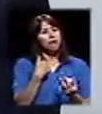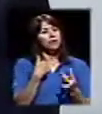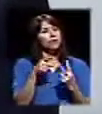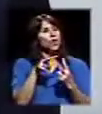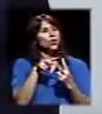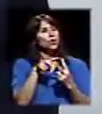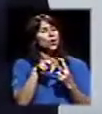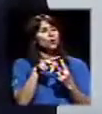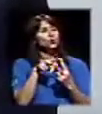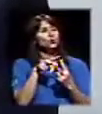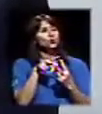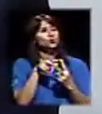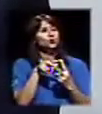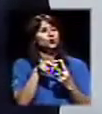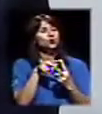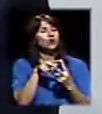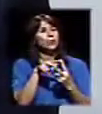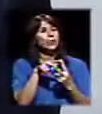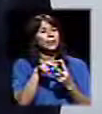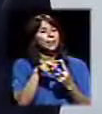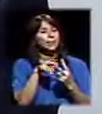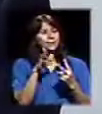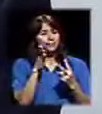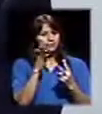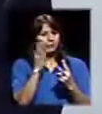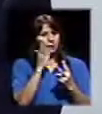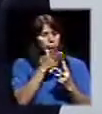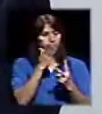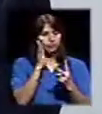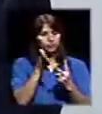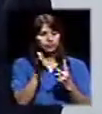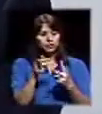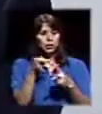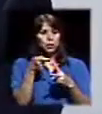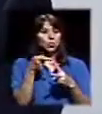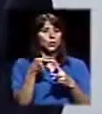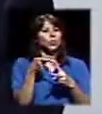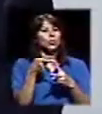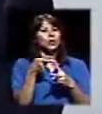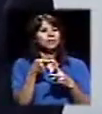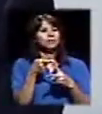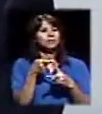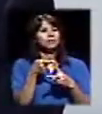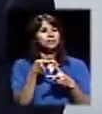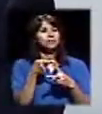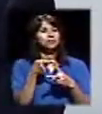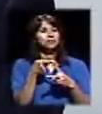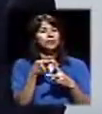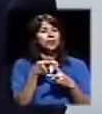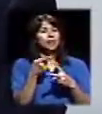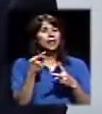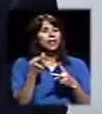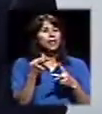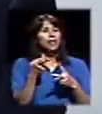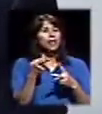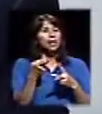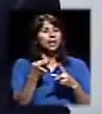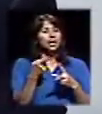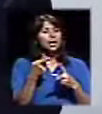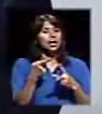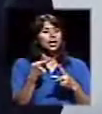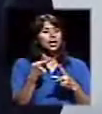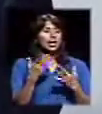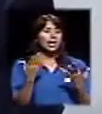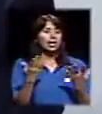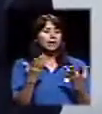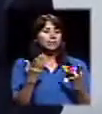instancias. Una de la cual, sin entrar a más detalles, una de la cual el muchacho de la